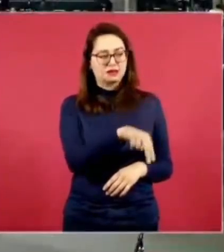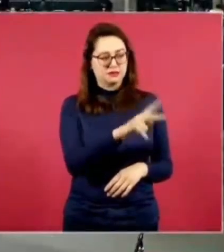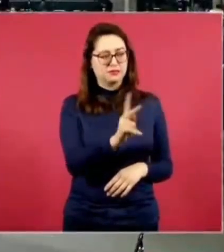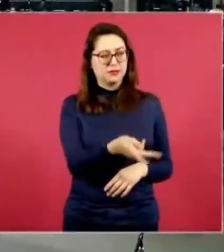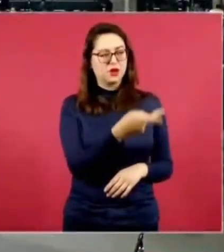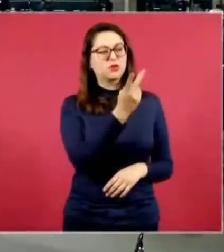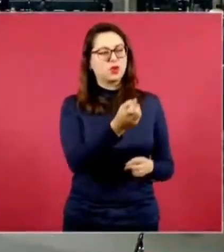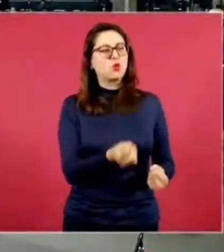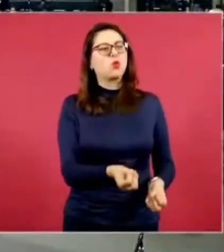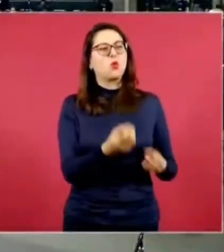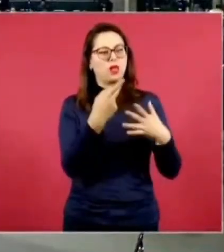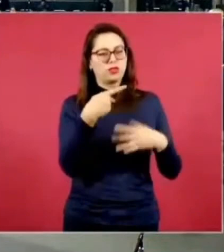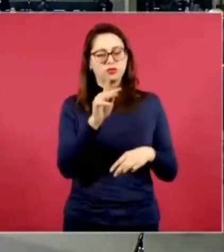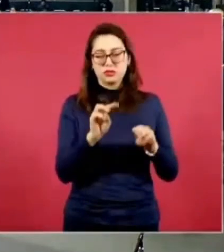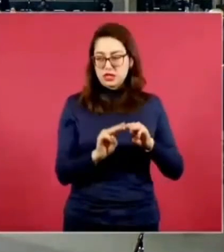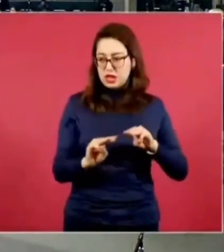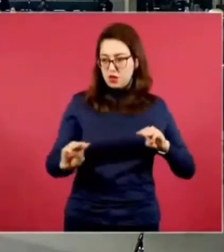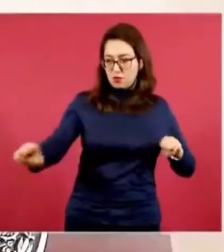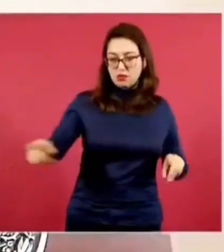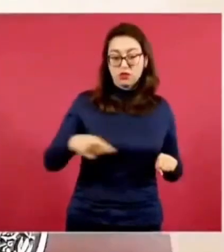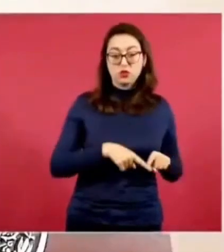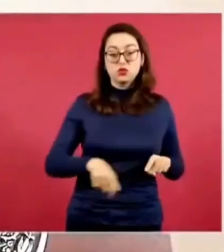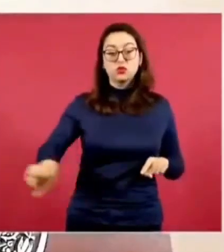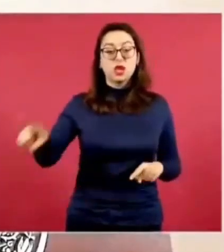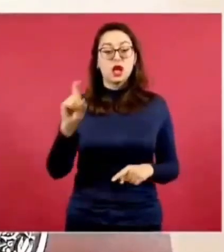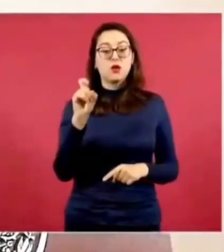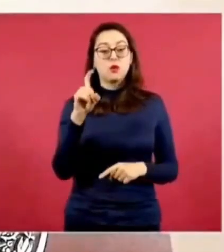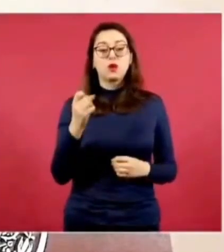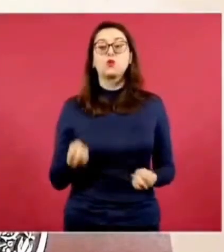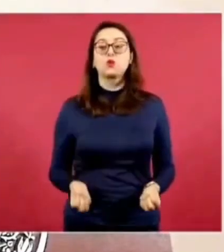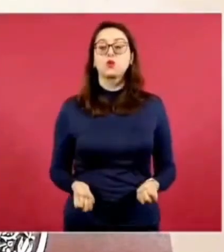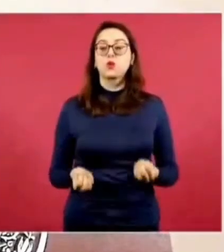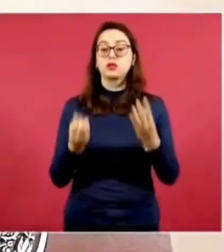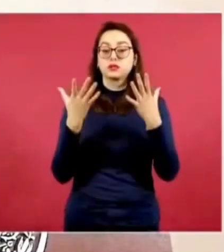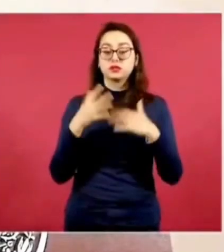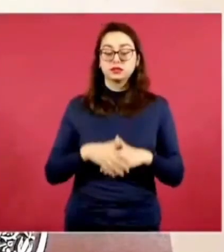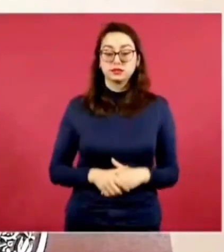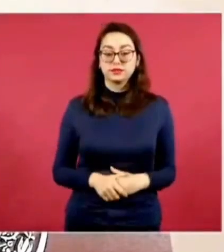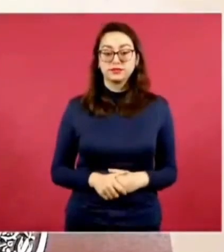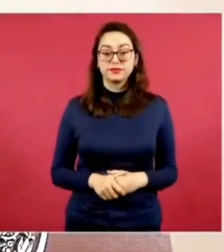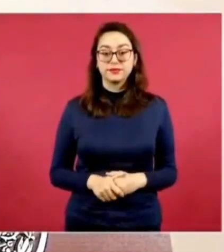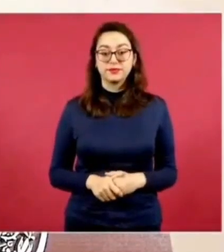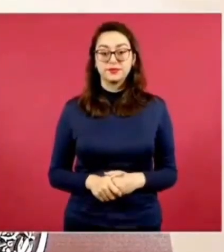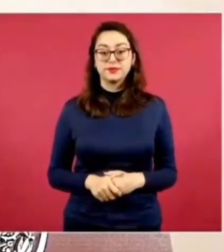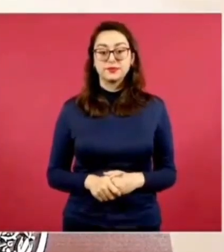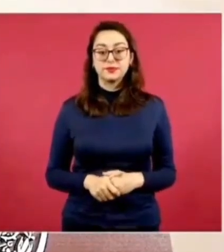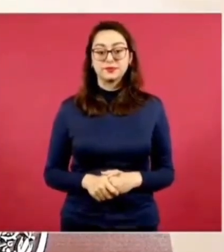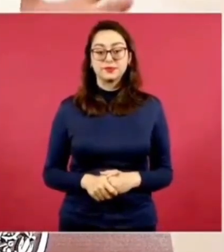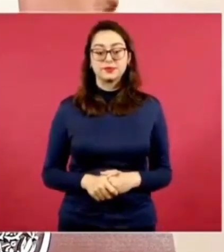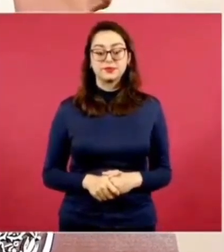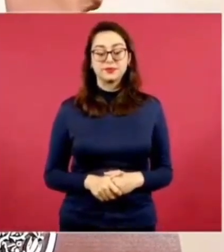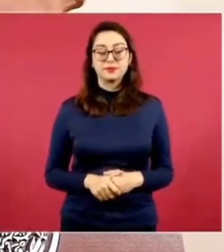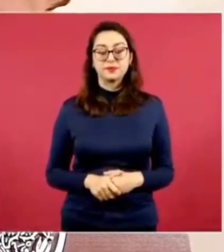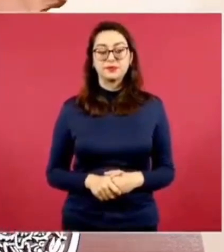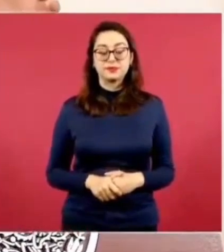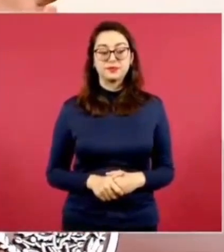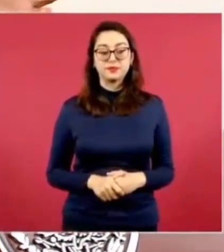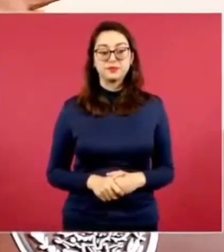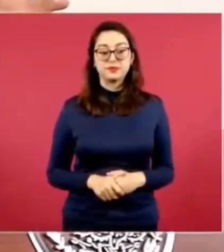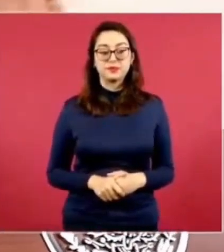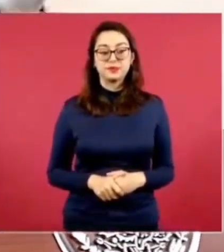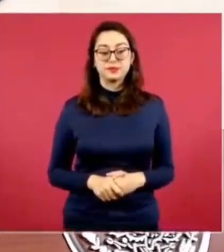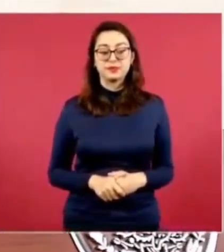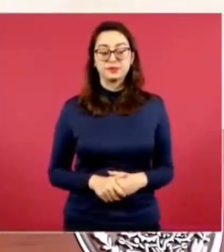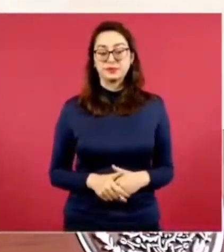80 km de de acueducto si no es que más 80 100 km de acueducto que pasa por